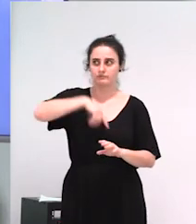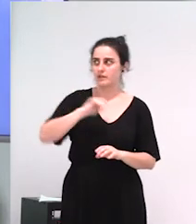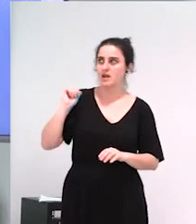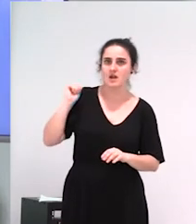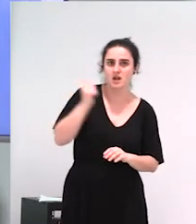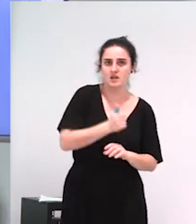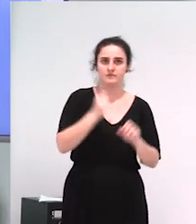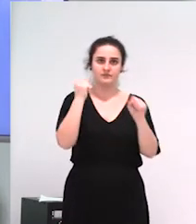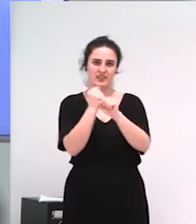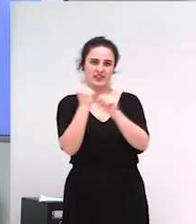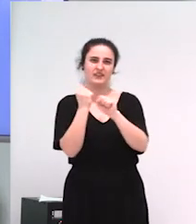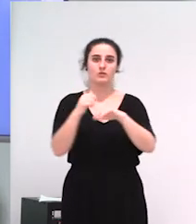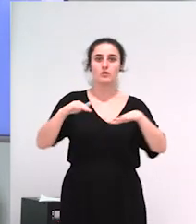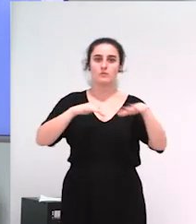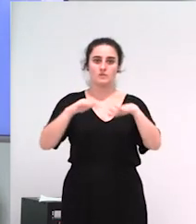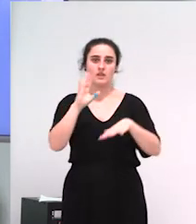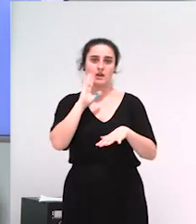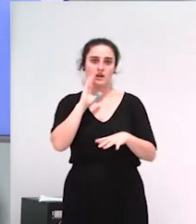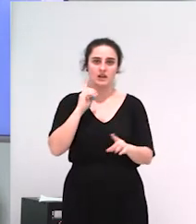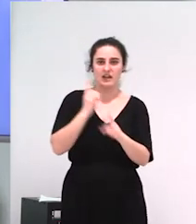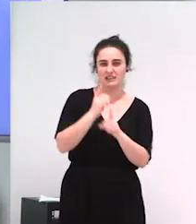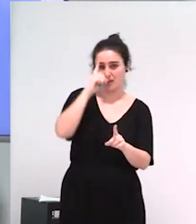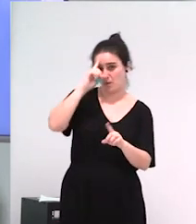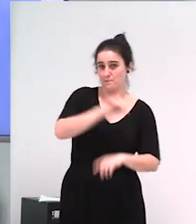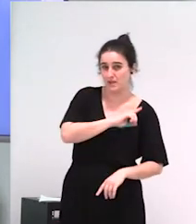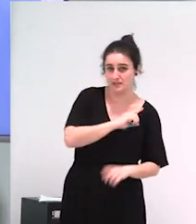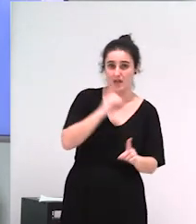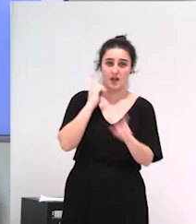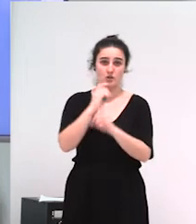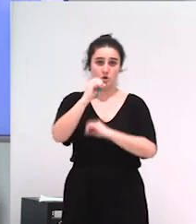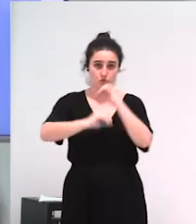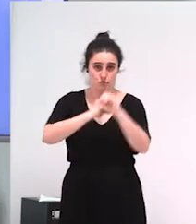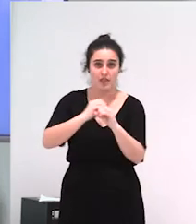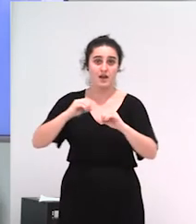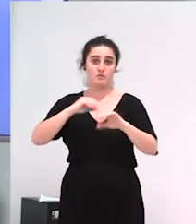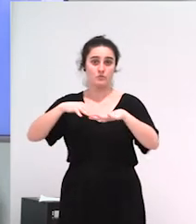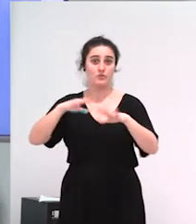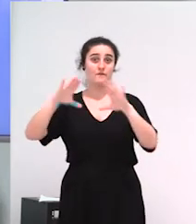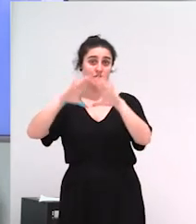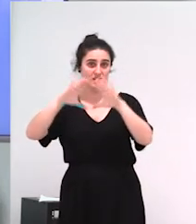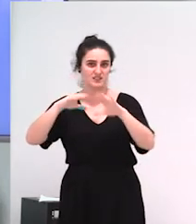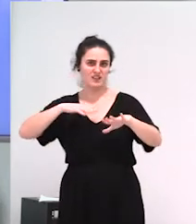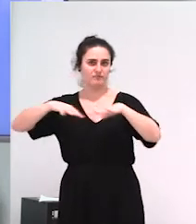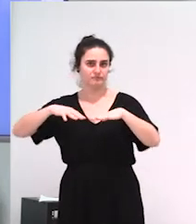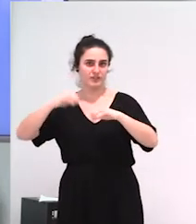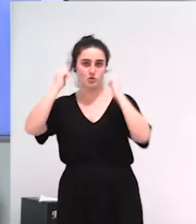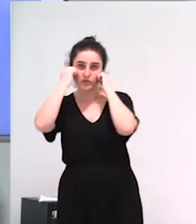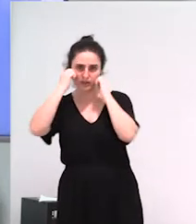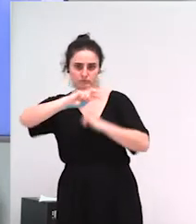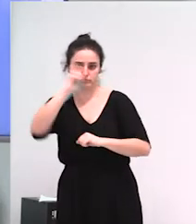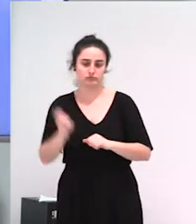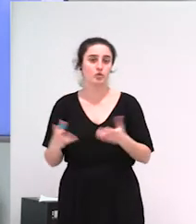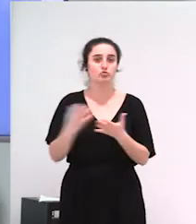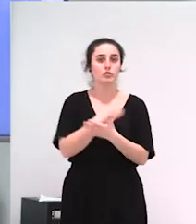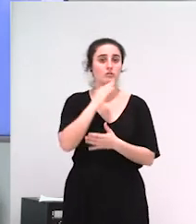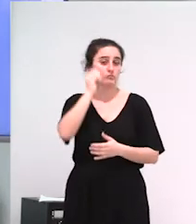con codo con estos movimientos antimilitarista, antinuclear, feminista, estudiantil, y todo esto es como la suma de conocimientos que